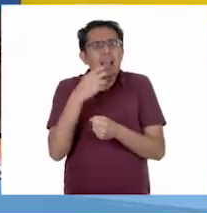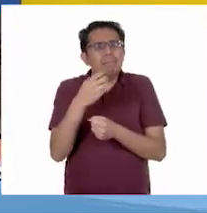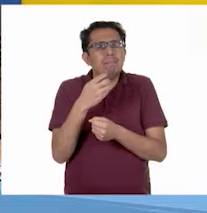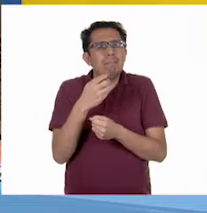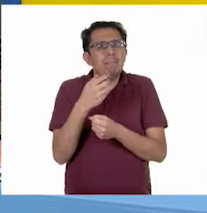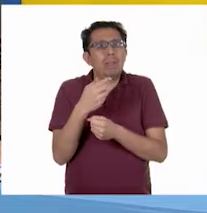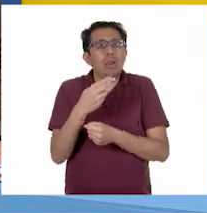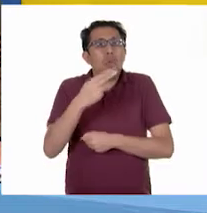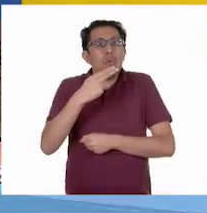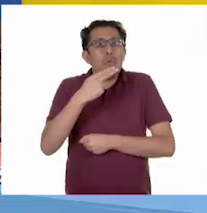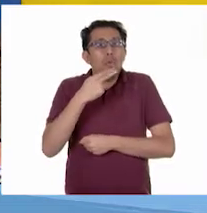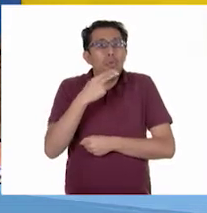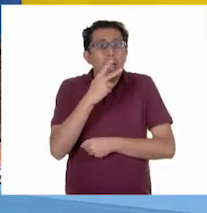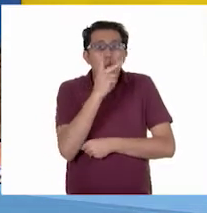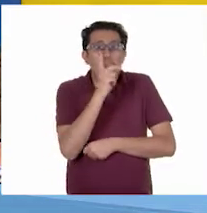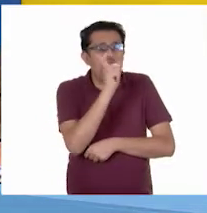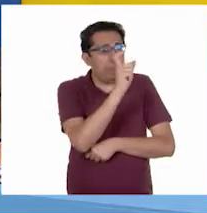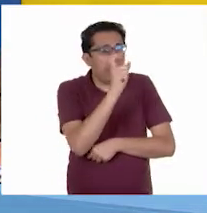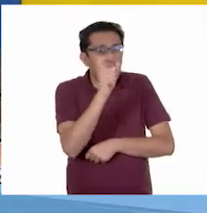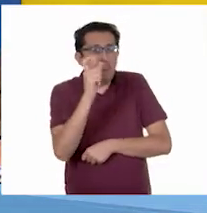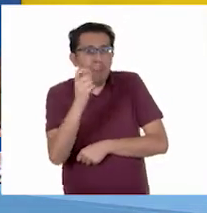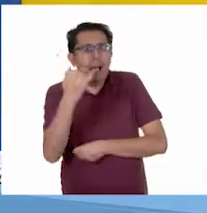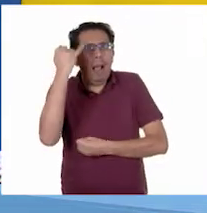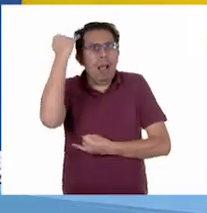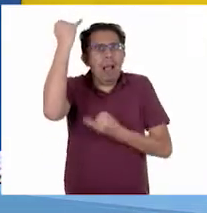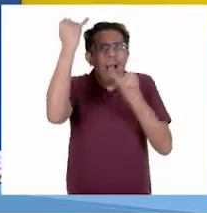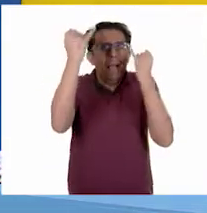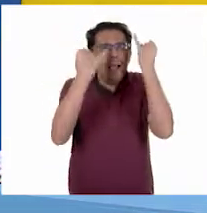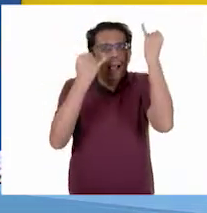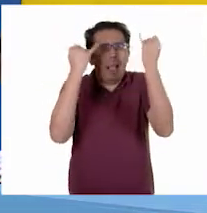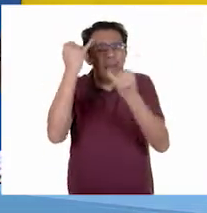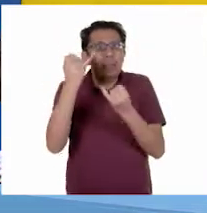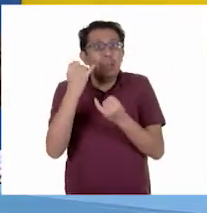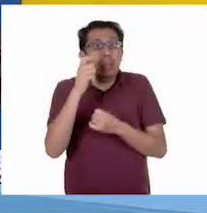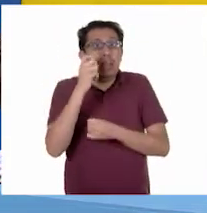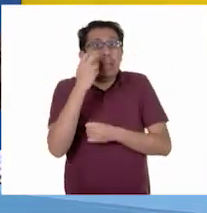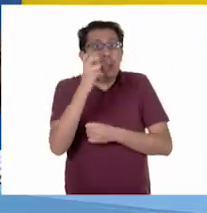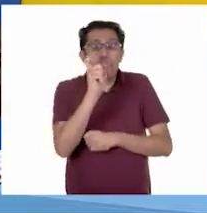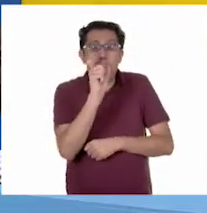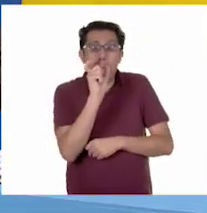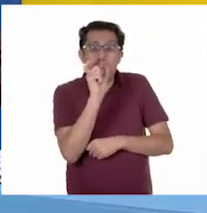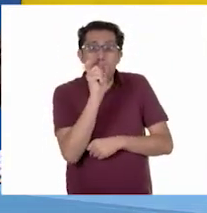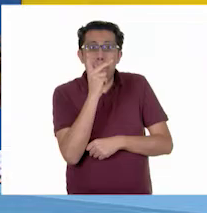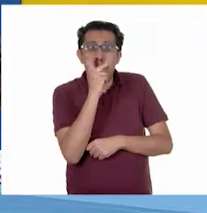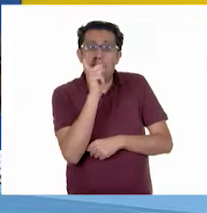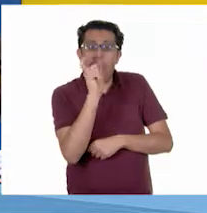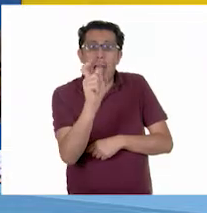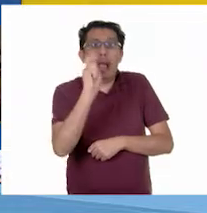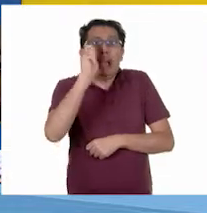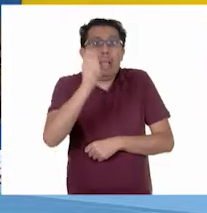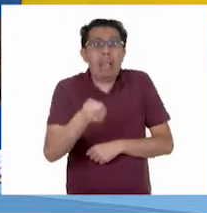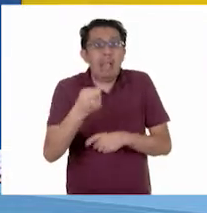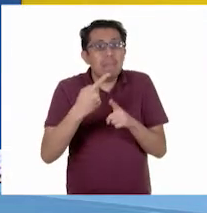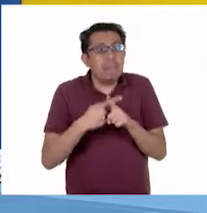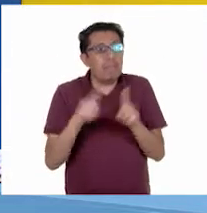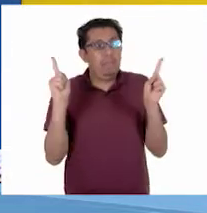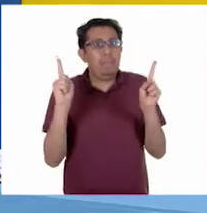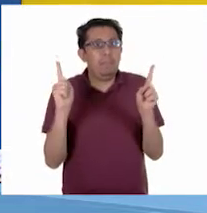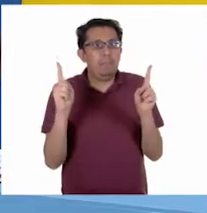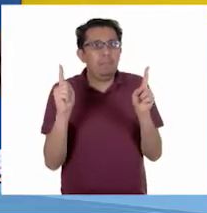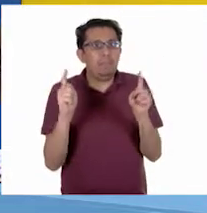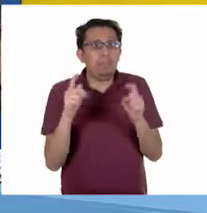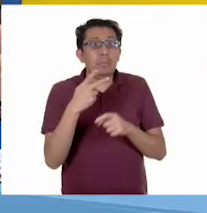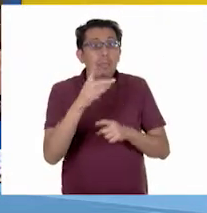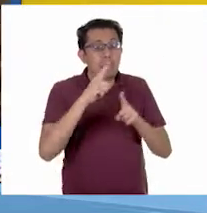un uso creativo de las palabras, es decir, que se le da un significado distinto al que normalmente tienen. En cambio,